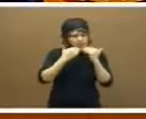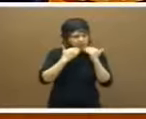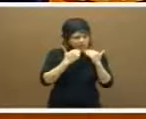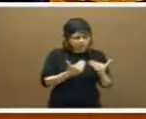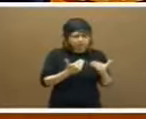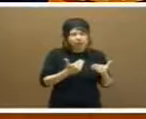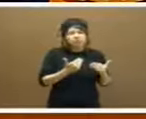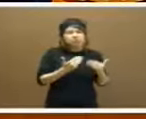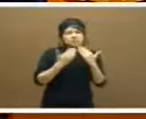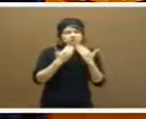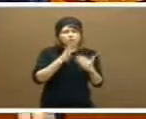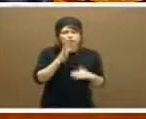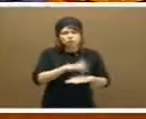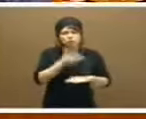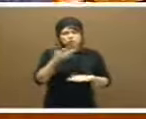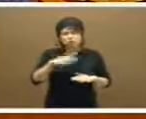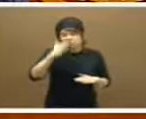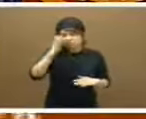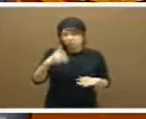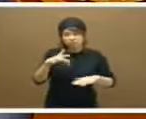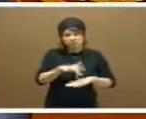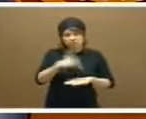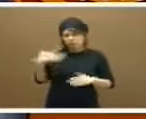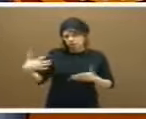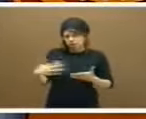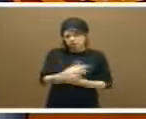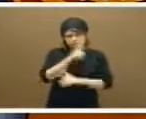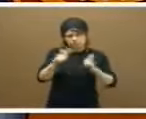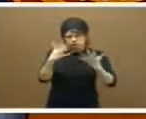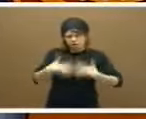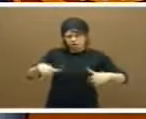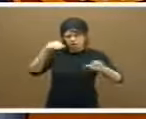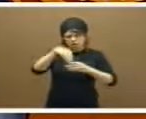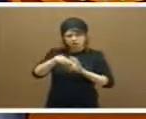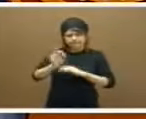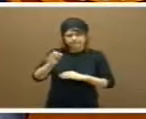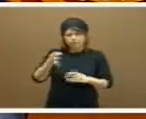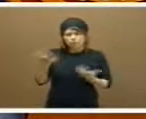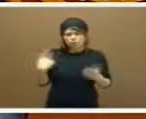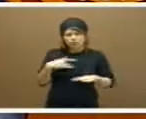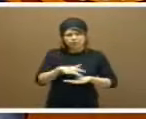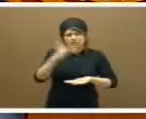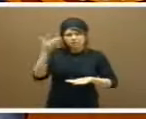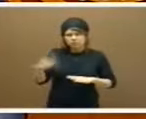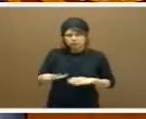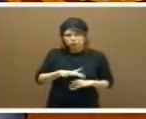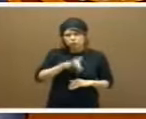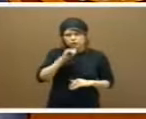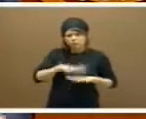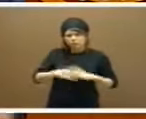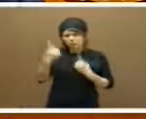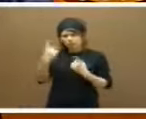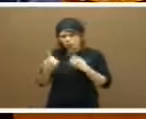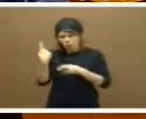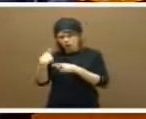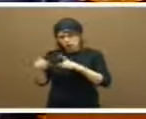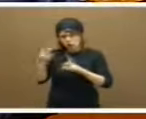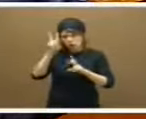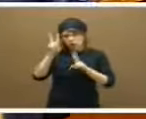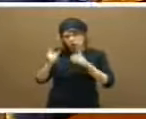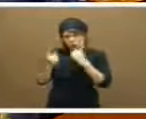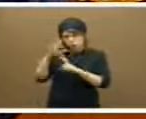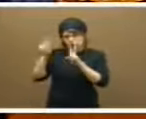agradeciéndole la sensibilidad. Bueno, yo creo que la sensibilidad la tiene todo el mundo en esta Cámara, ¿no? Tiene sensibilidad suficiente para algunas cosas, lo que pasa